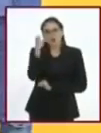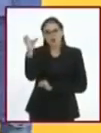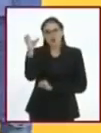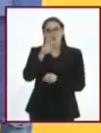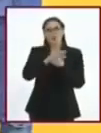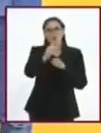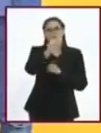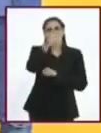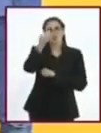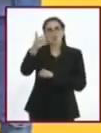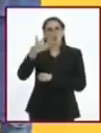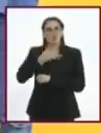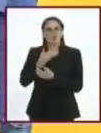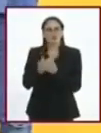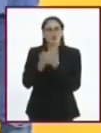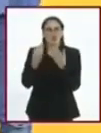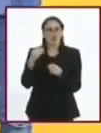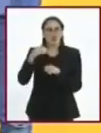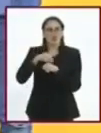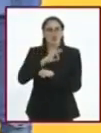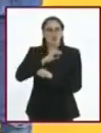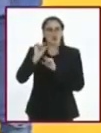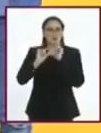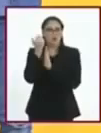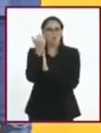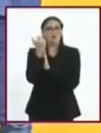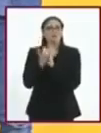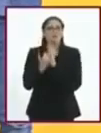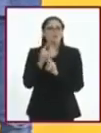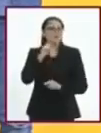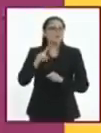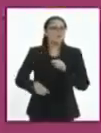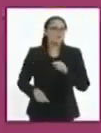se han implementado para tratar de erradicarla.